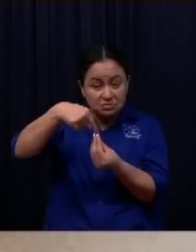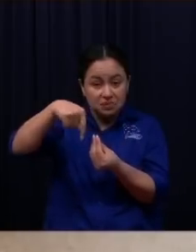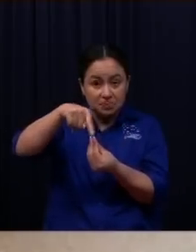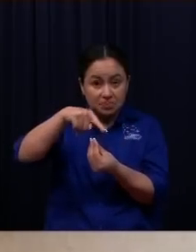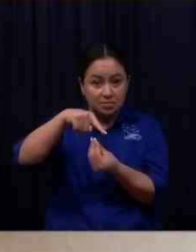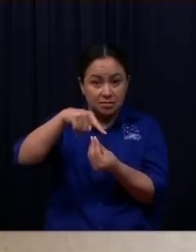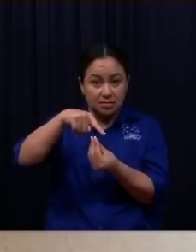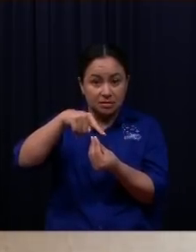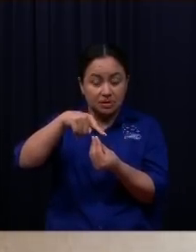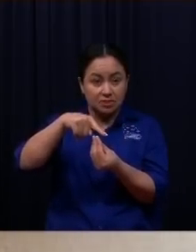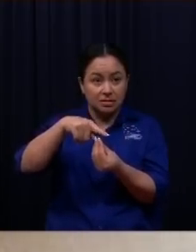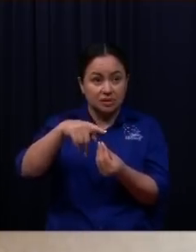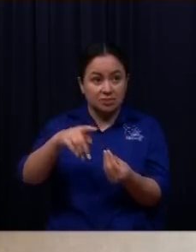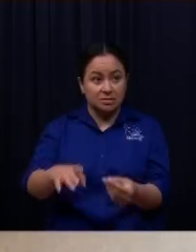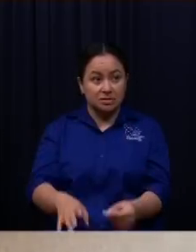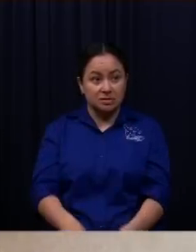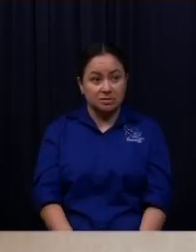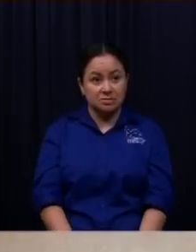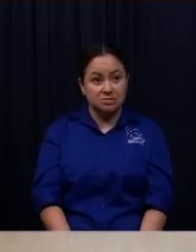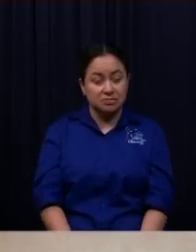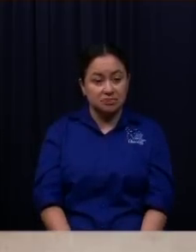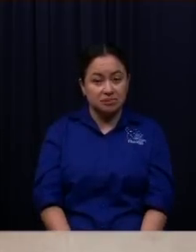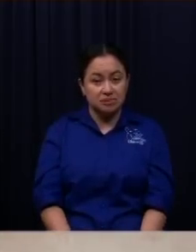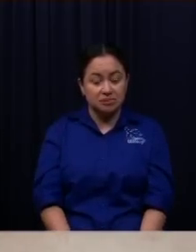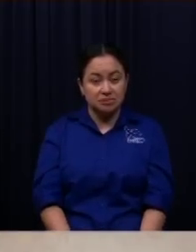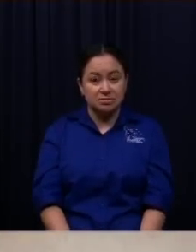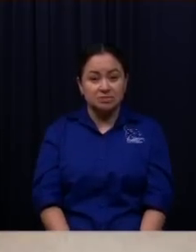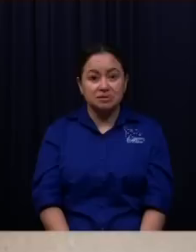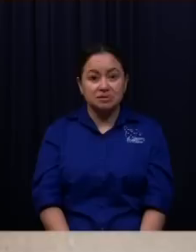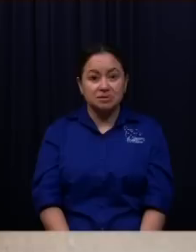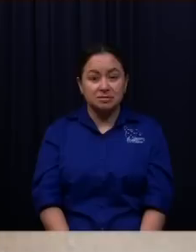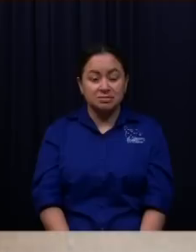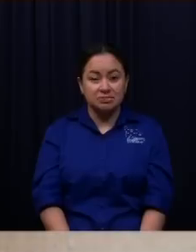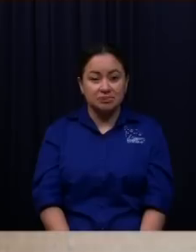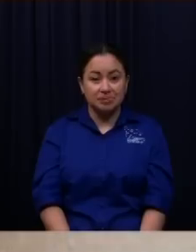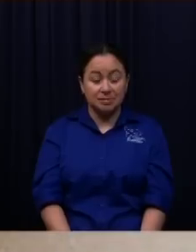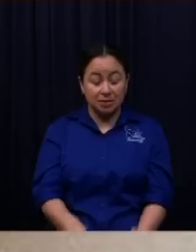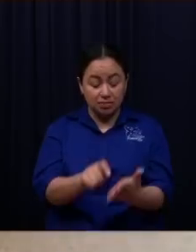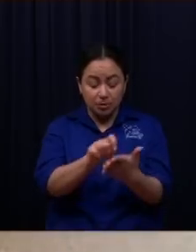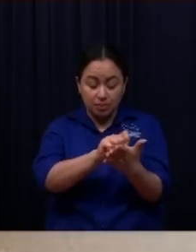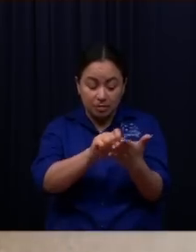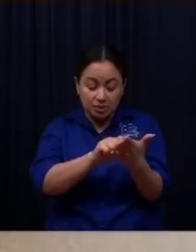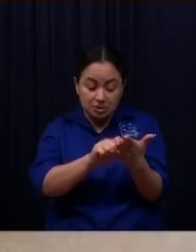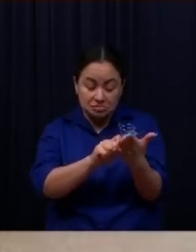ni no supo nunca de ese tío, pero el tío lo dejó ahí,